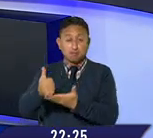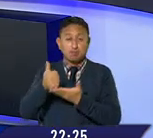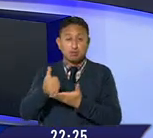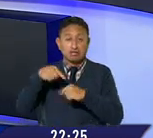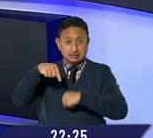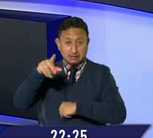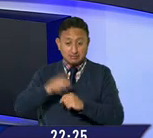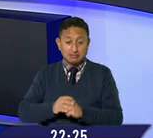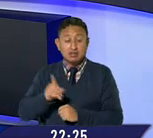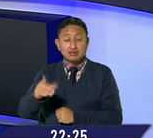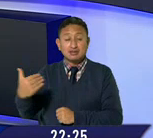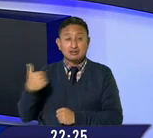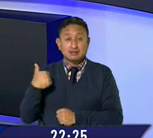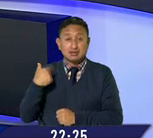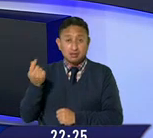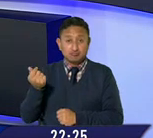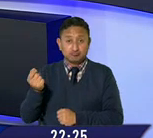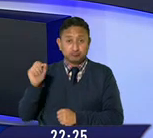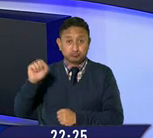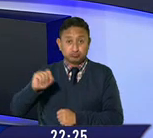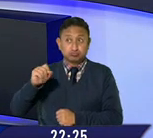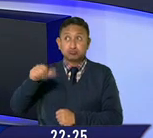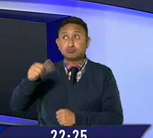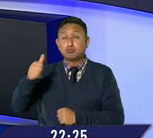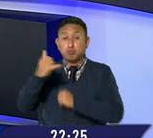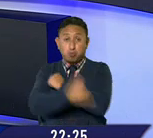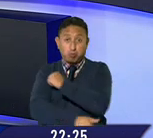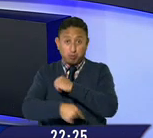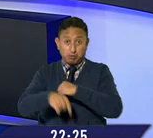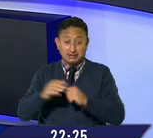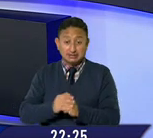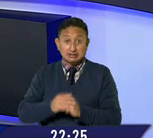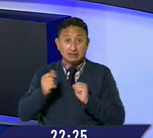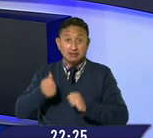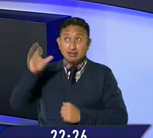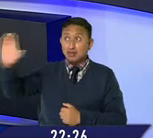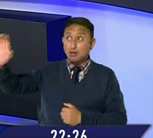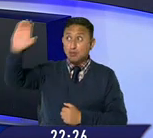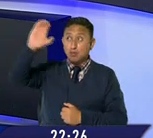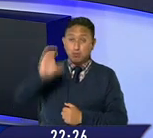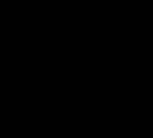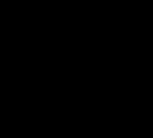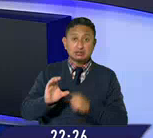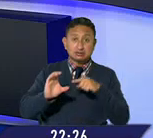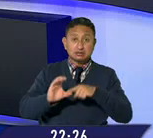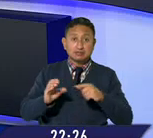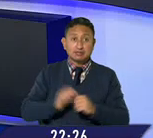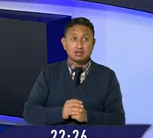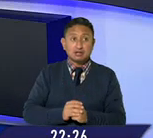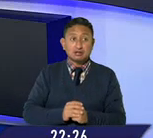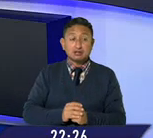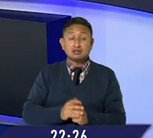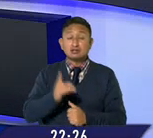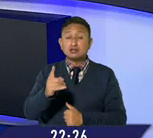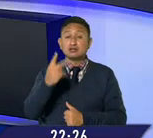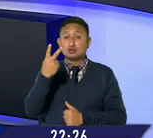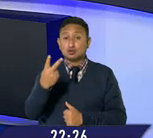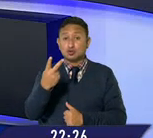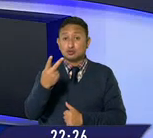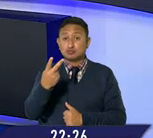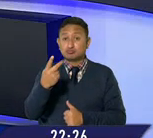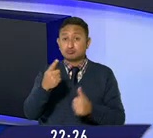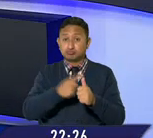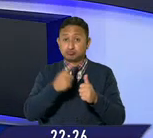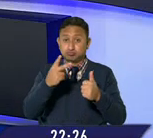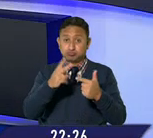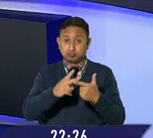tienen recursos económicos en el exterior y quieren traerlos al país son dos de las primeras observaciones que